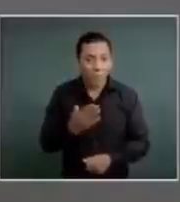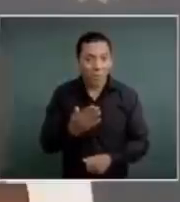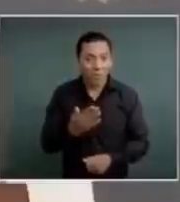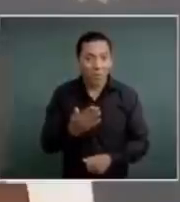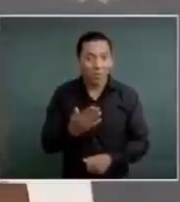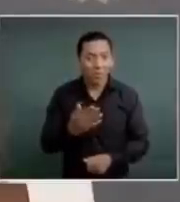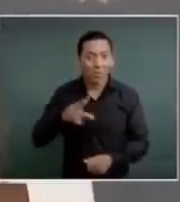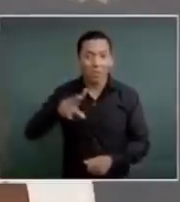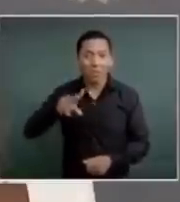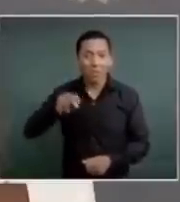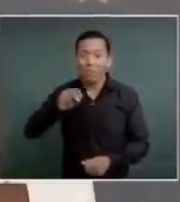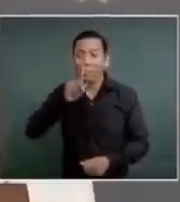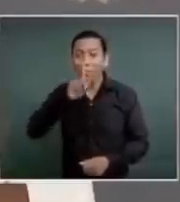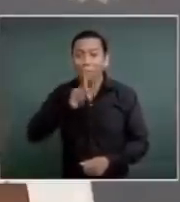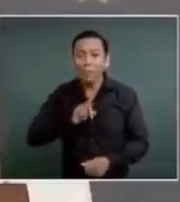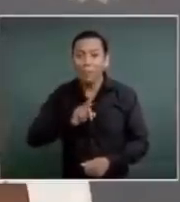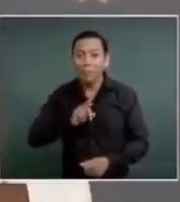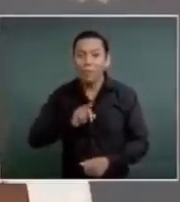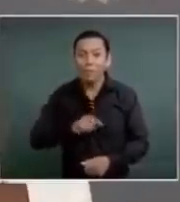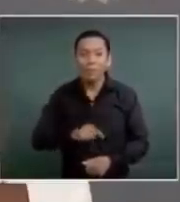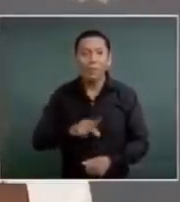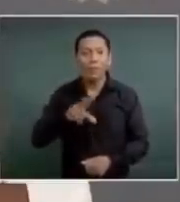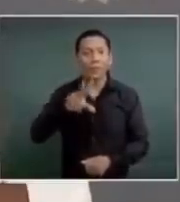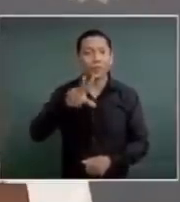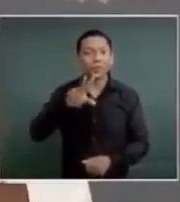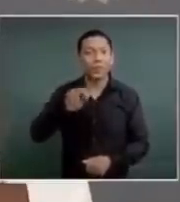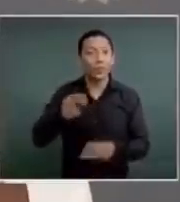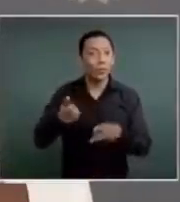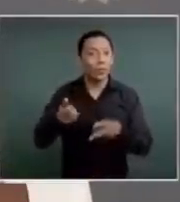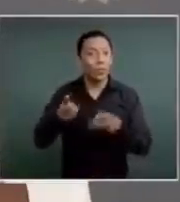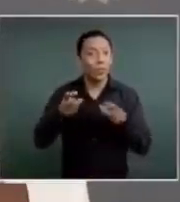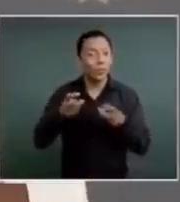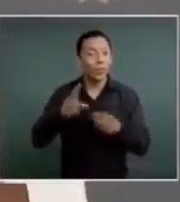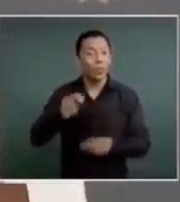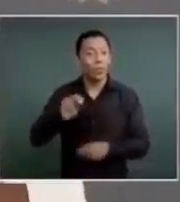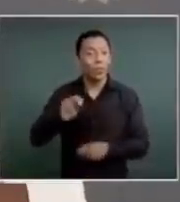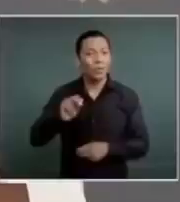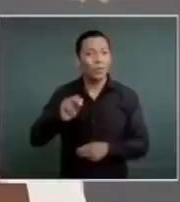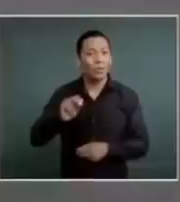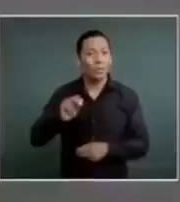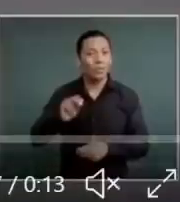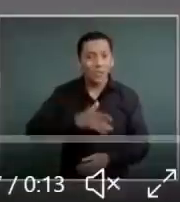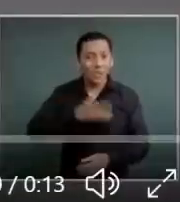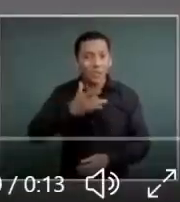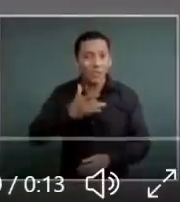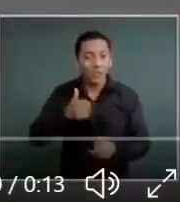mentirosos ladrones y traidores no es así vean que dijo el presidente es manuel